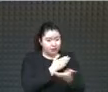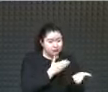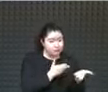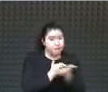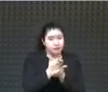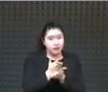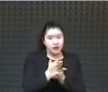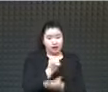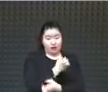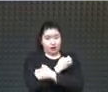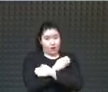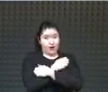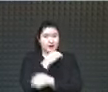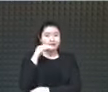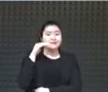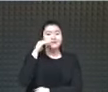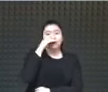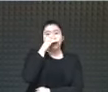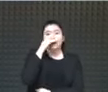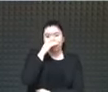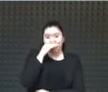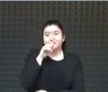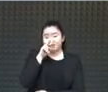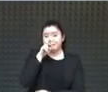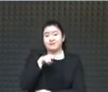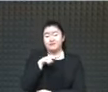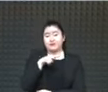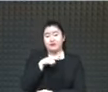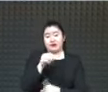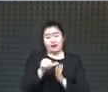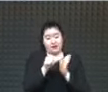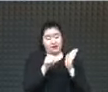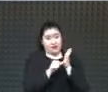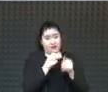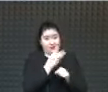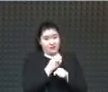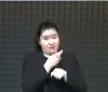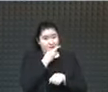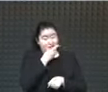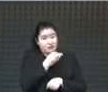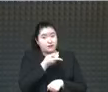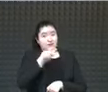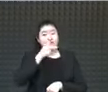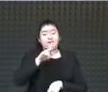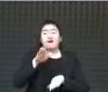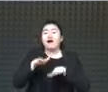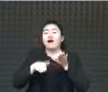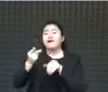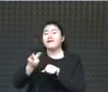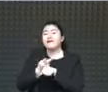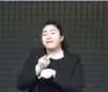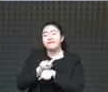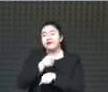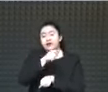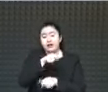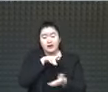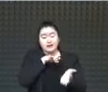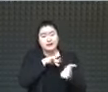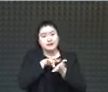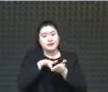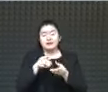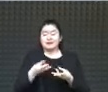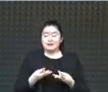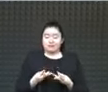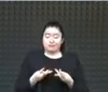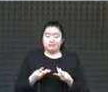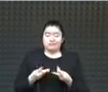tercero constitucional, pero muchas veces los padres y madres de familia hacen gastos permanentes de apoyo a las niñas y niños